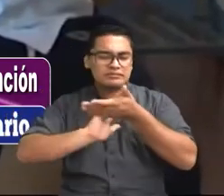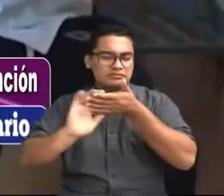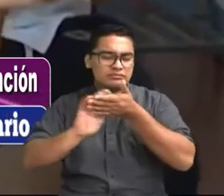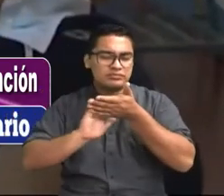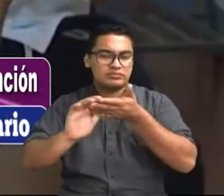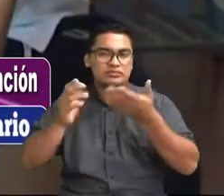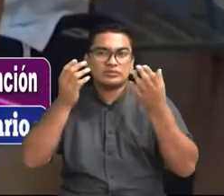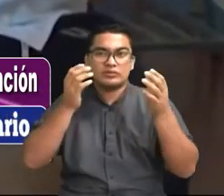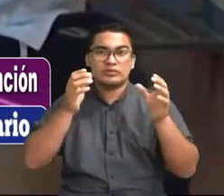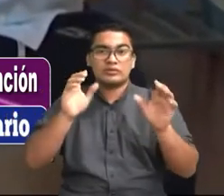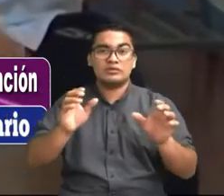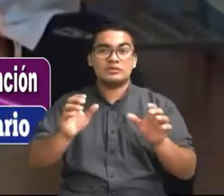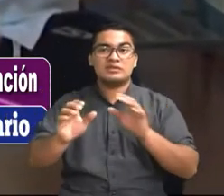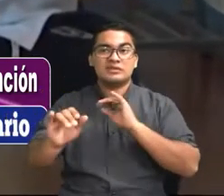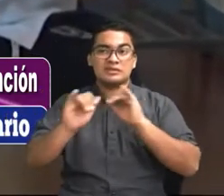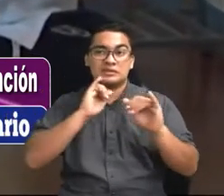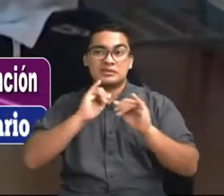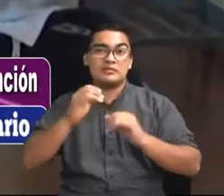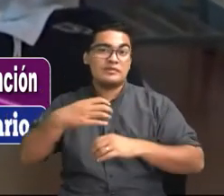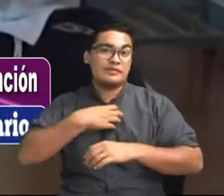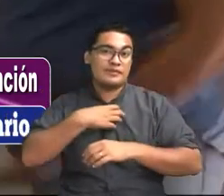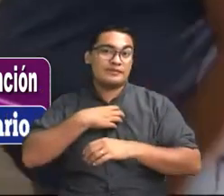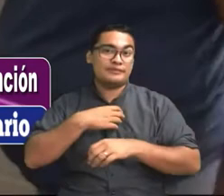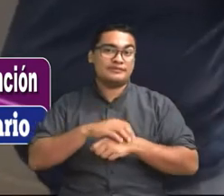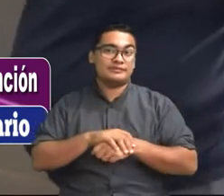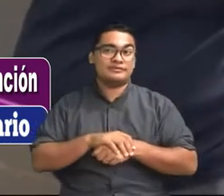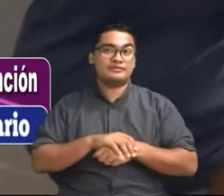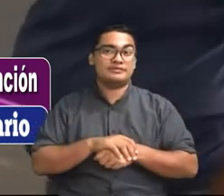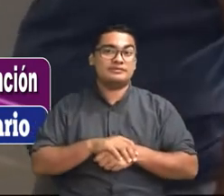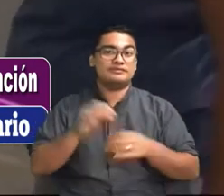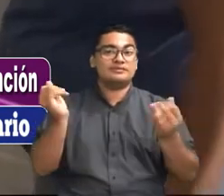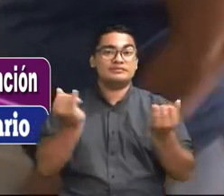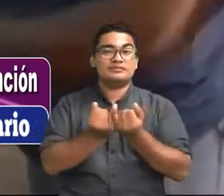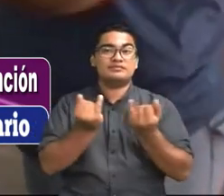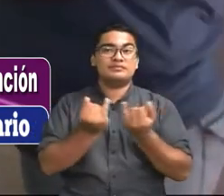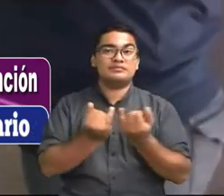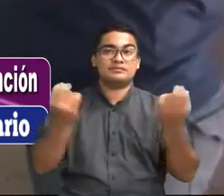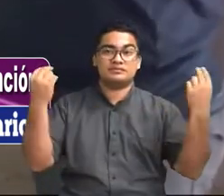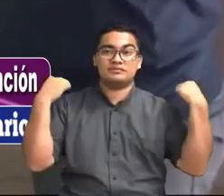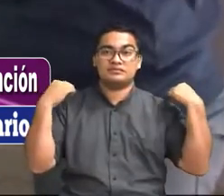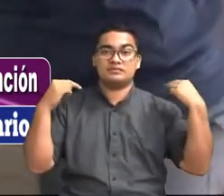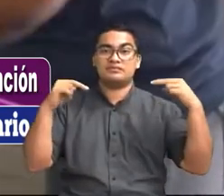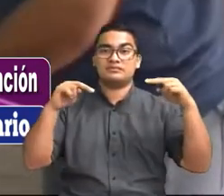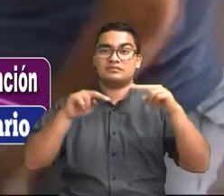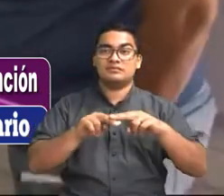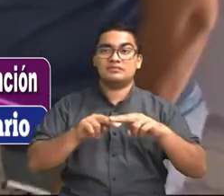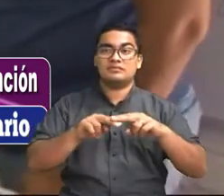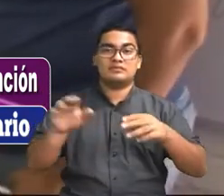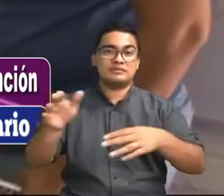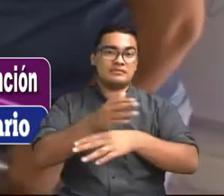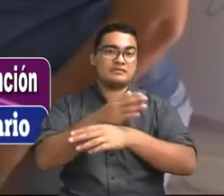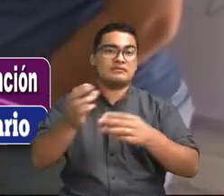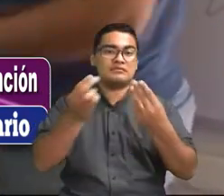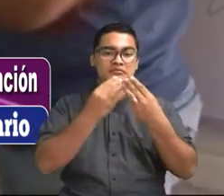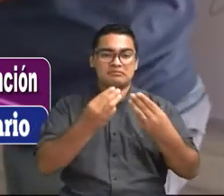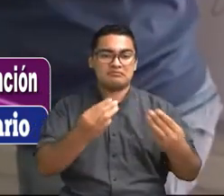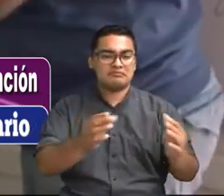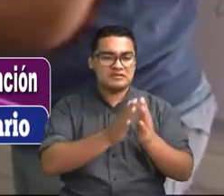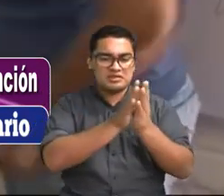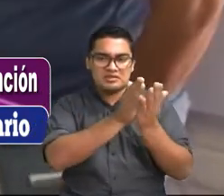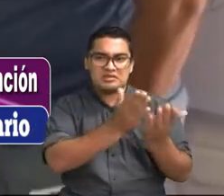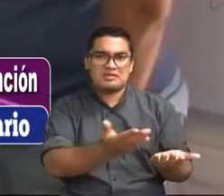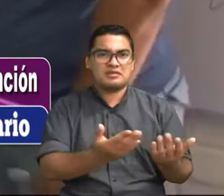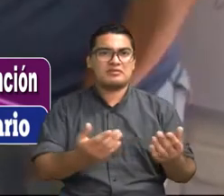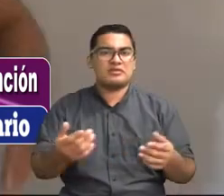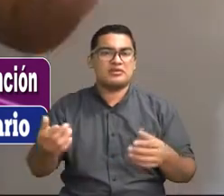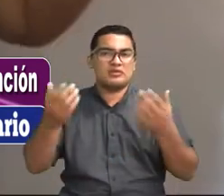materia del idioma que ellos hablan, sino también se les ha dotado de herramientas, de equipamientos para que los